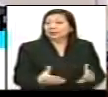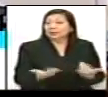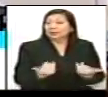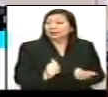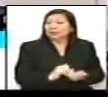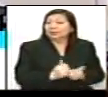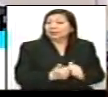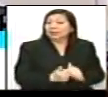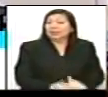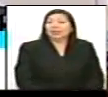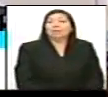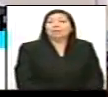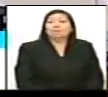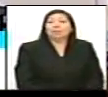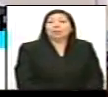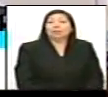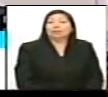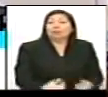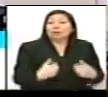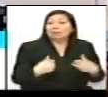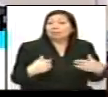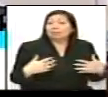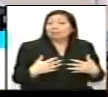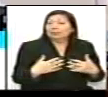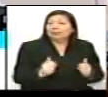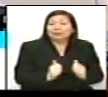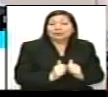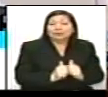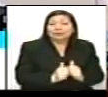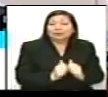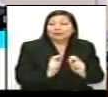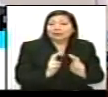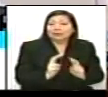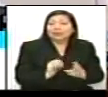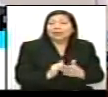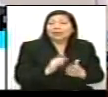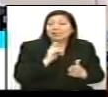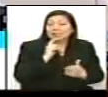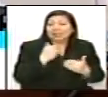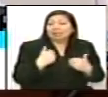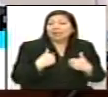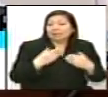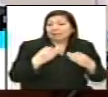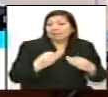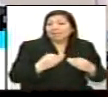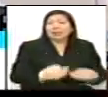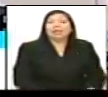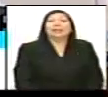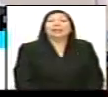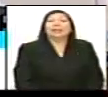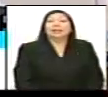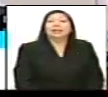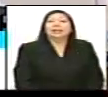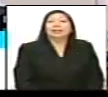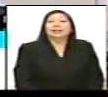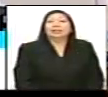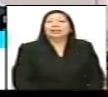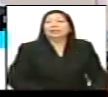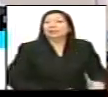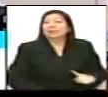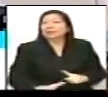al cambio, que mi temor es que no acompañe las expectativas que se tienen. Es cierto que